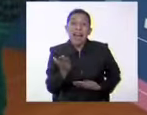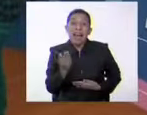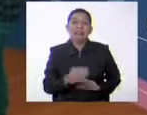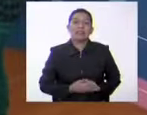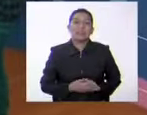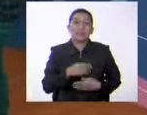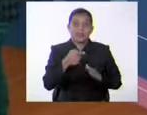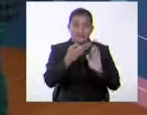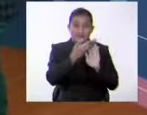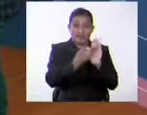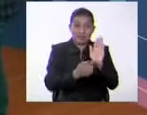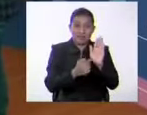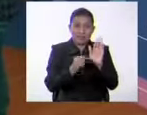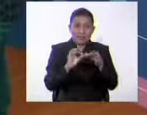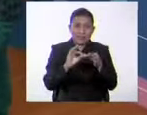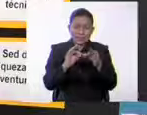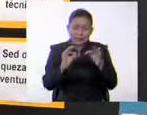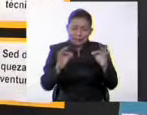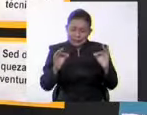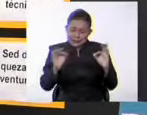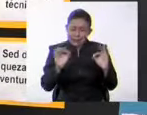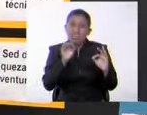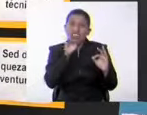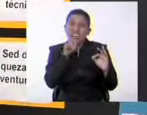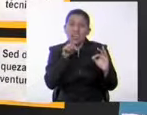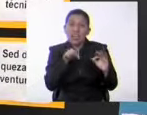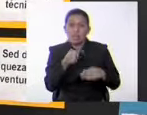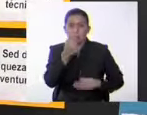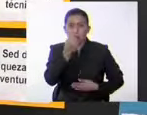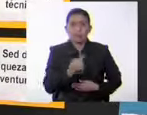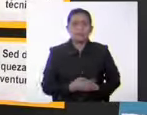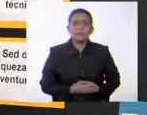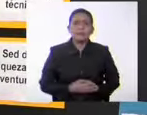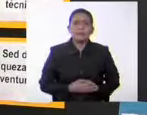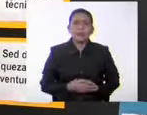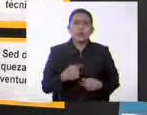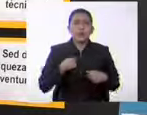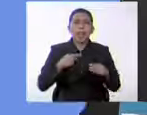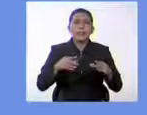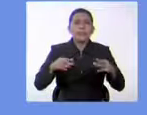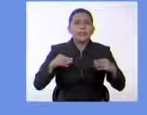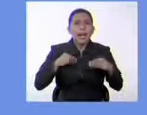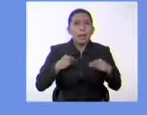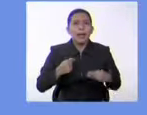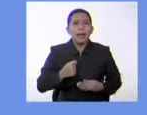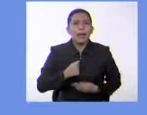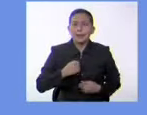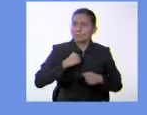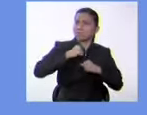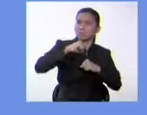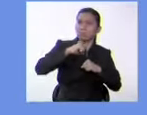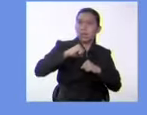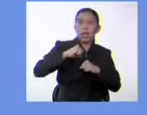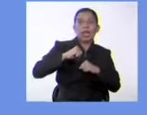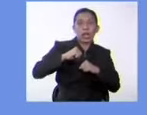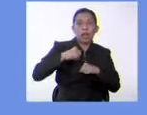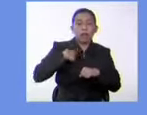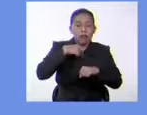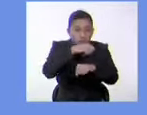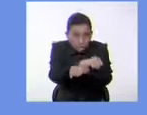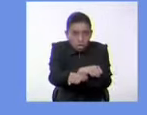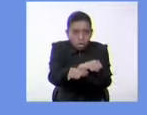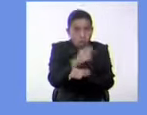decía de que aquellos que se resistieran sí podían ser esclavizados. Y como tú comprenderás, los chicos en casa, nuestros indígenas